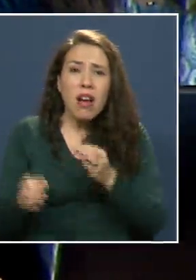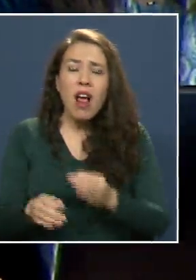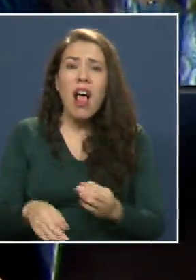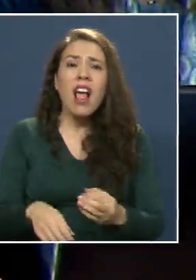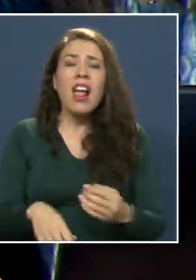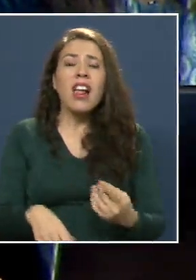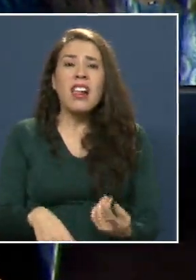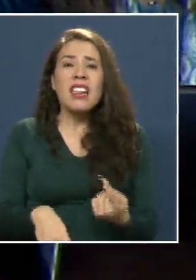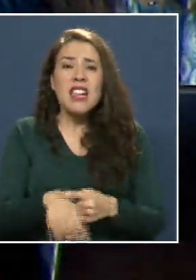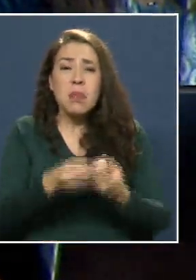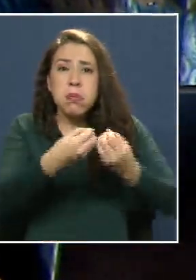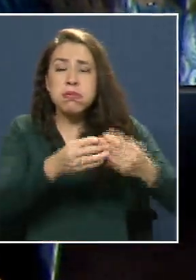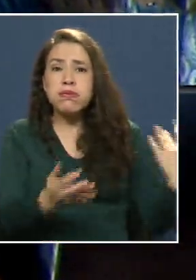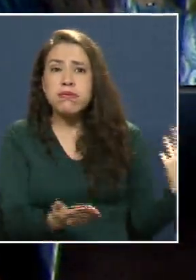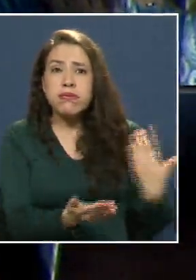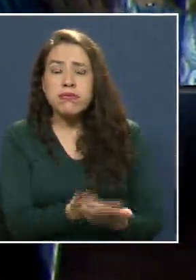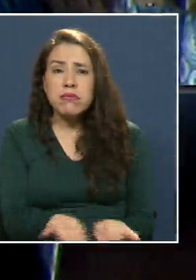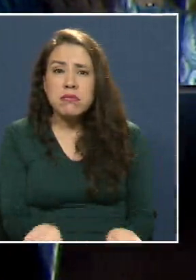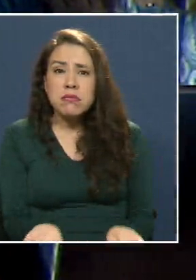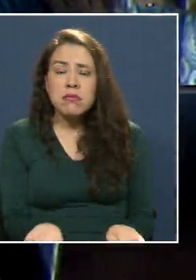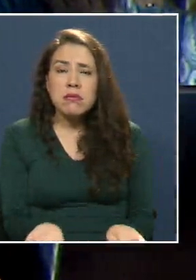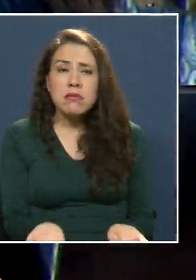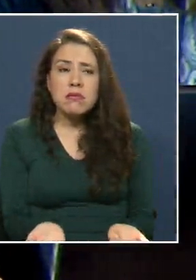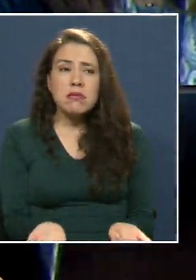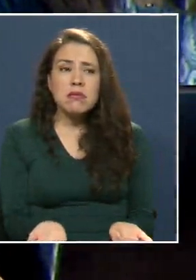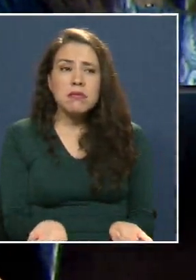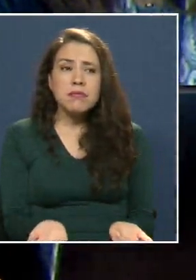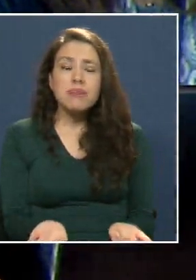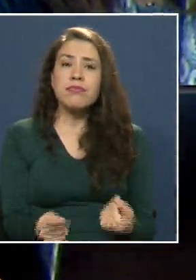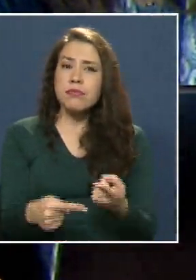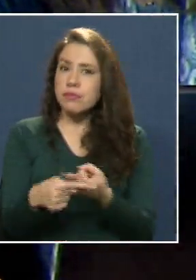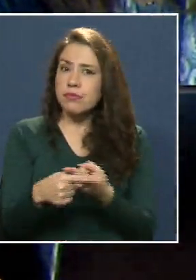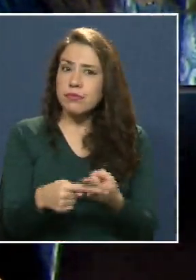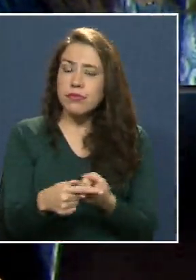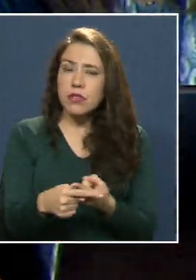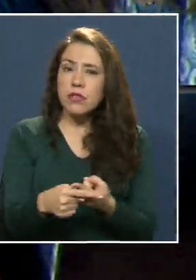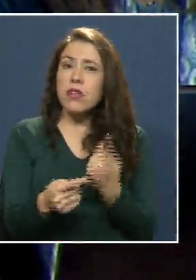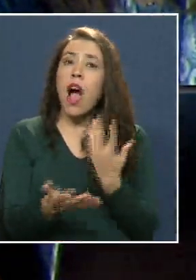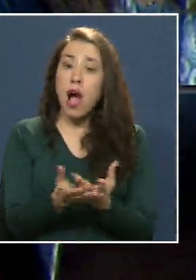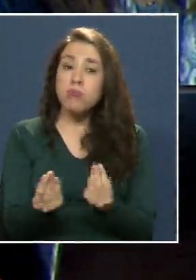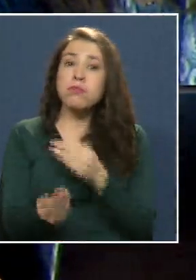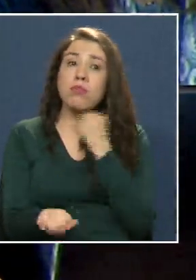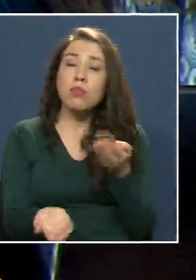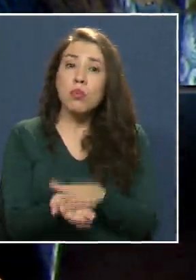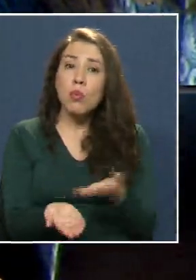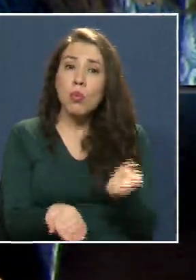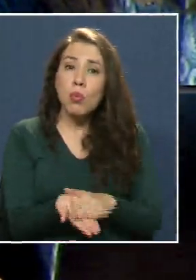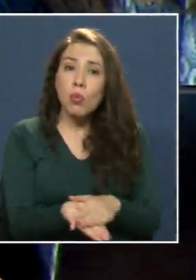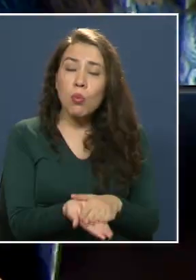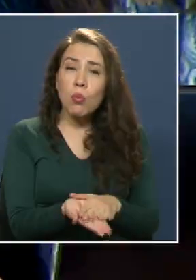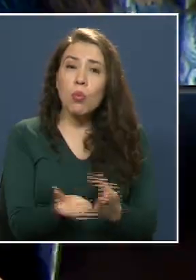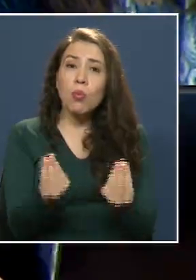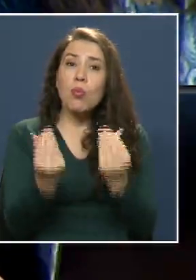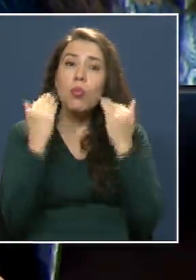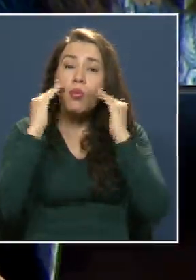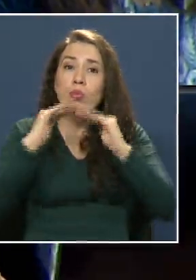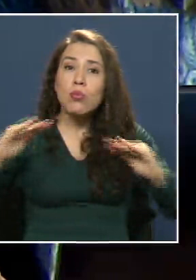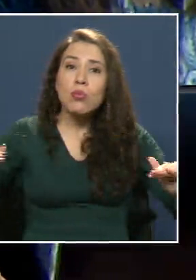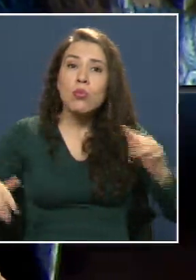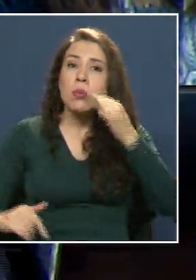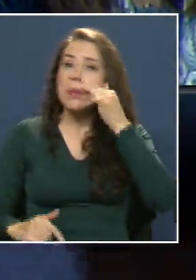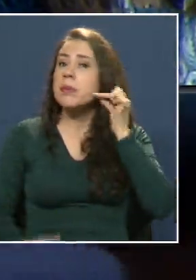cancelado. Presidente, los abusos están cargados de muertes y muchas niñas y